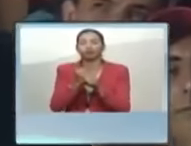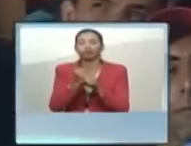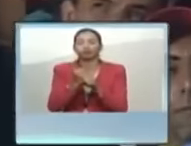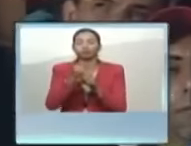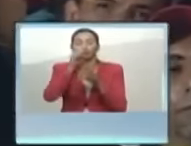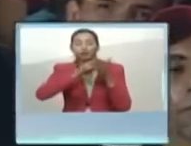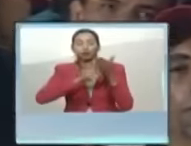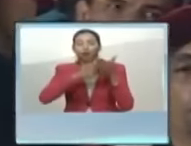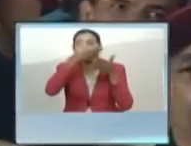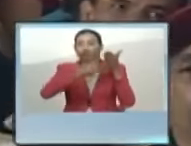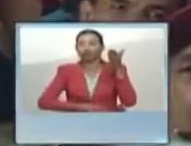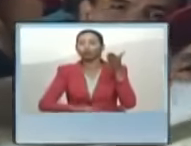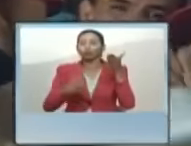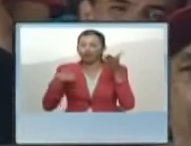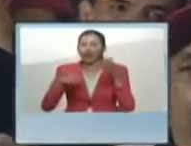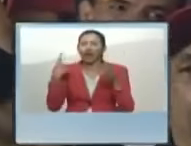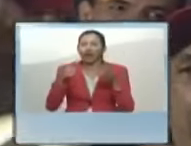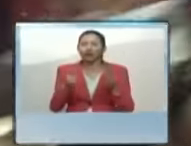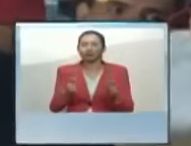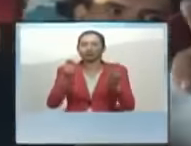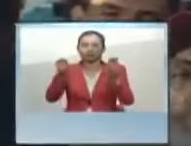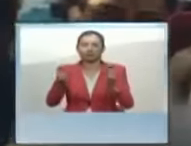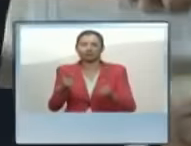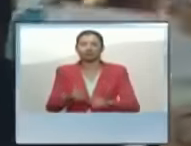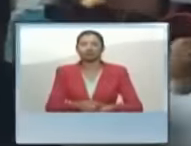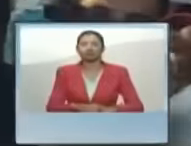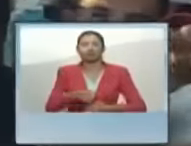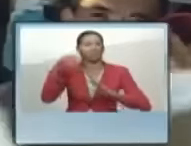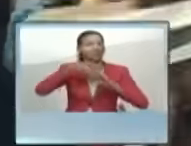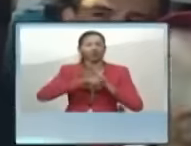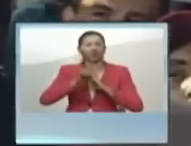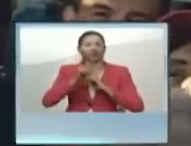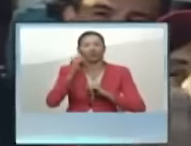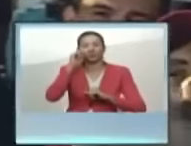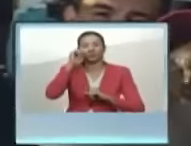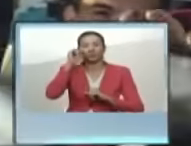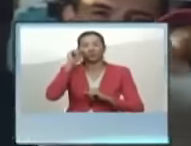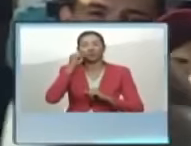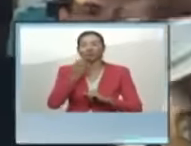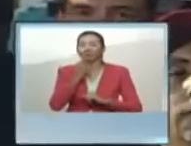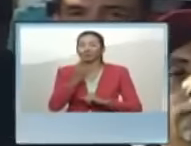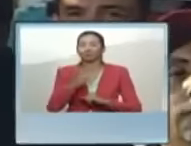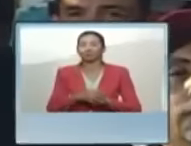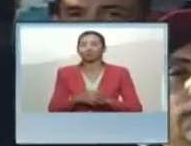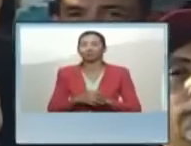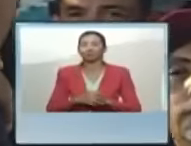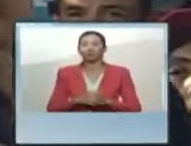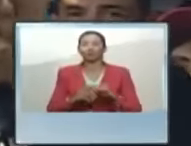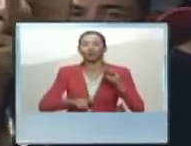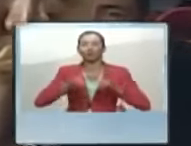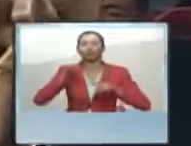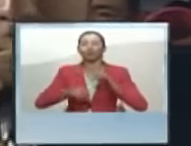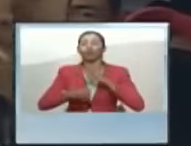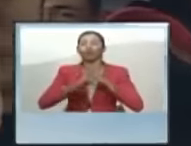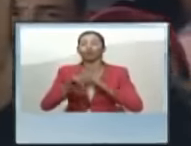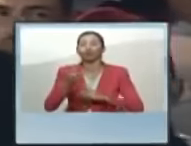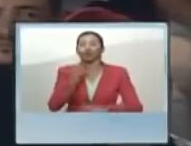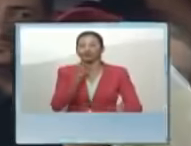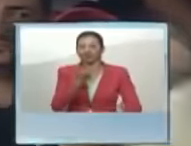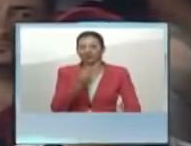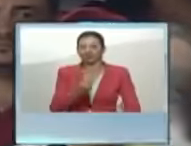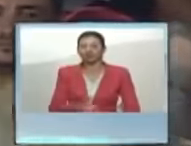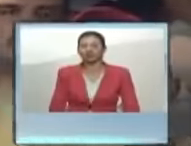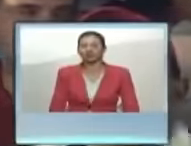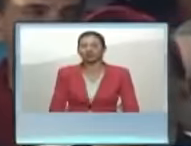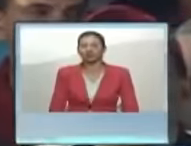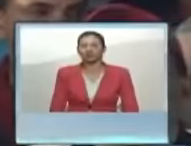documento que ya usted lo tiene, presidente, no voy a ahondar mucho, sino simplemente voy a recalcar las cosas que no se han dicho aquí, pues, pero es